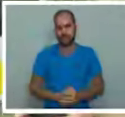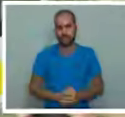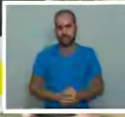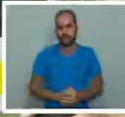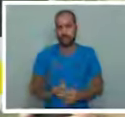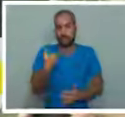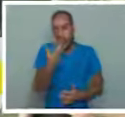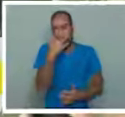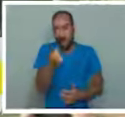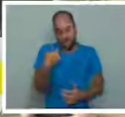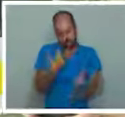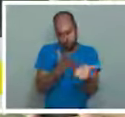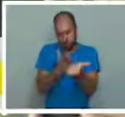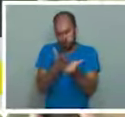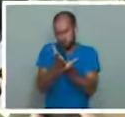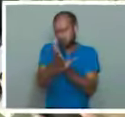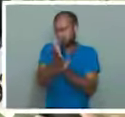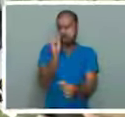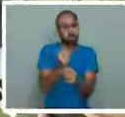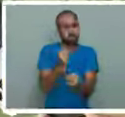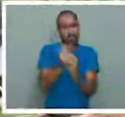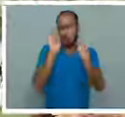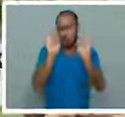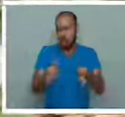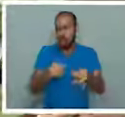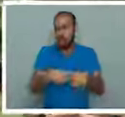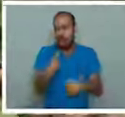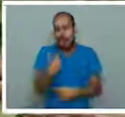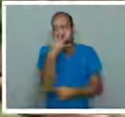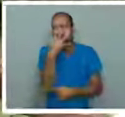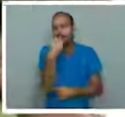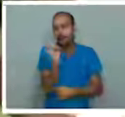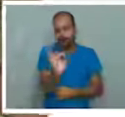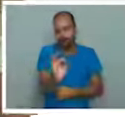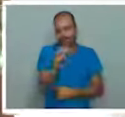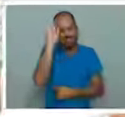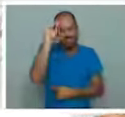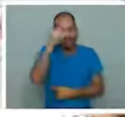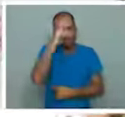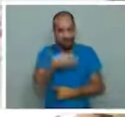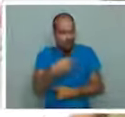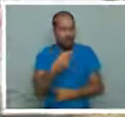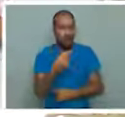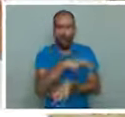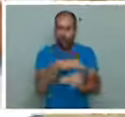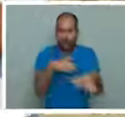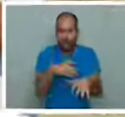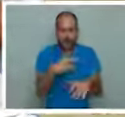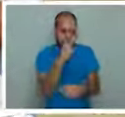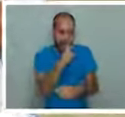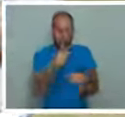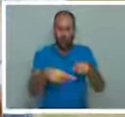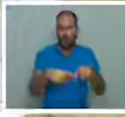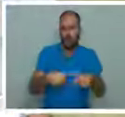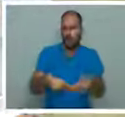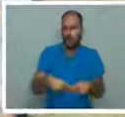me interesa la salud animal el manejo con ellos y decimos las cosas que uno siempre aprende de